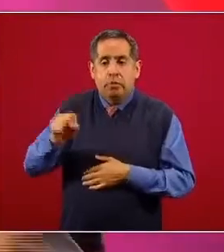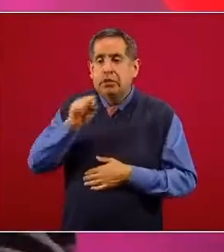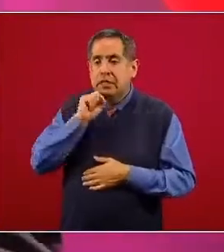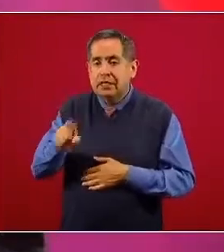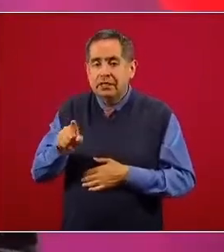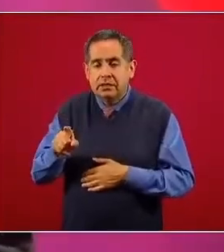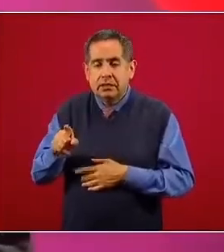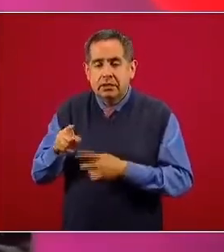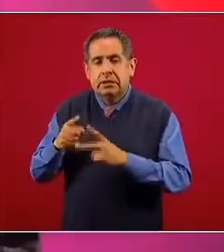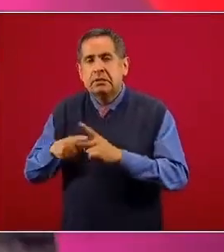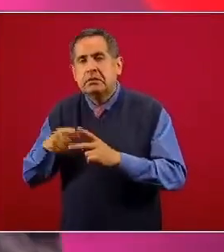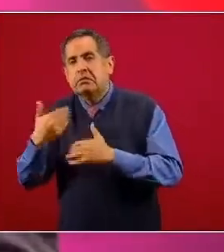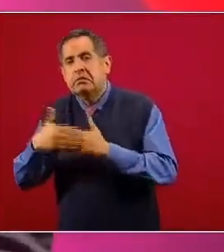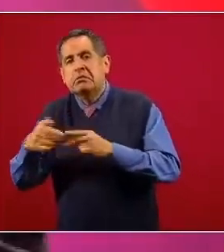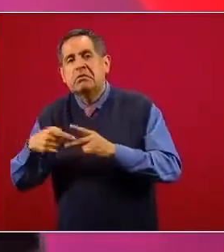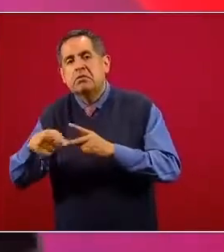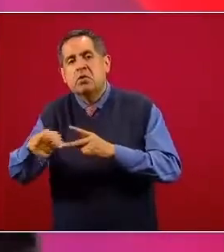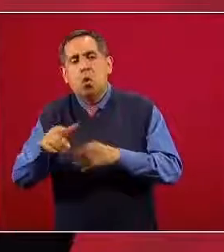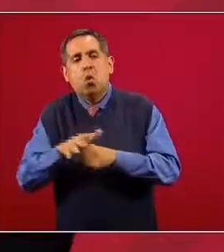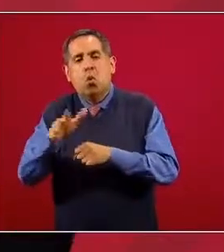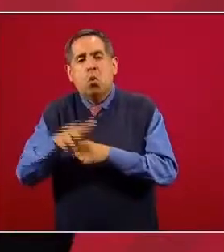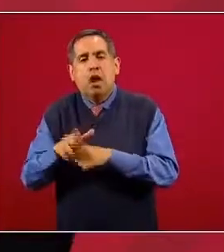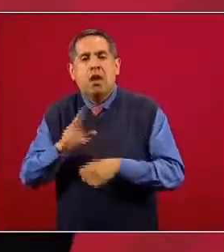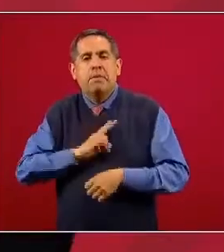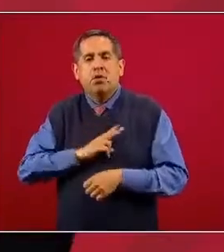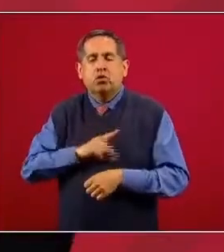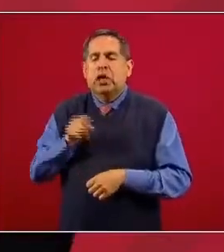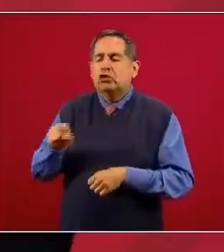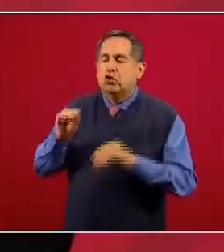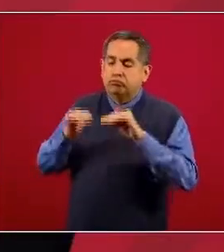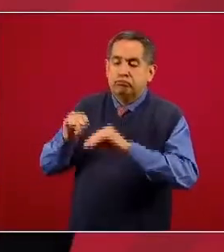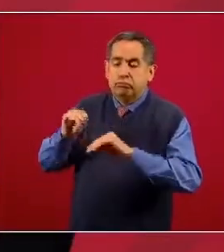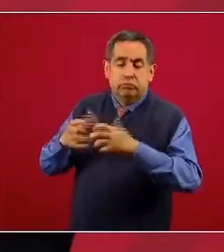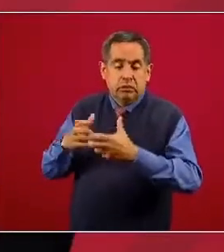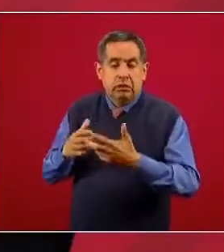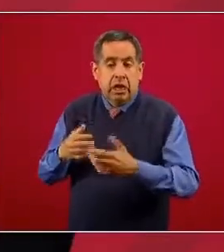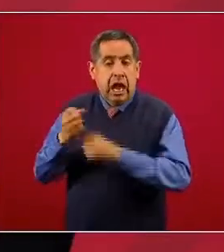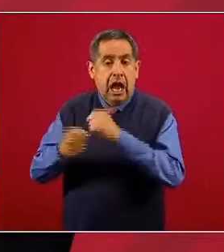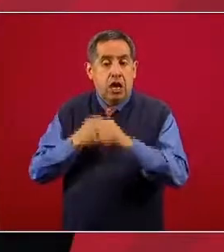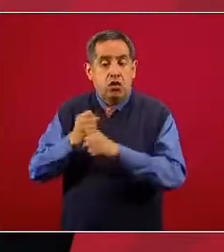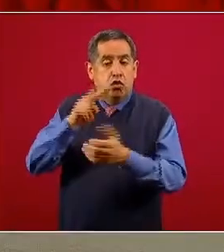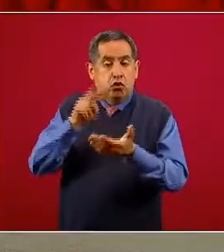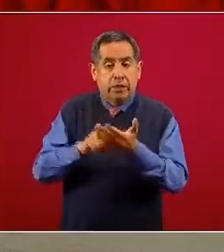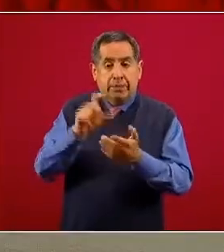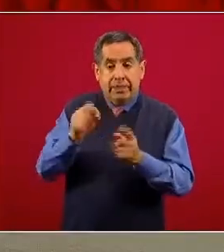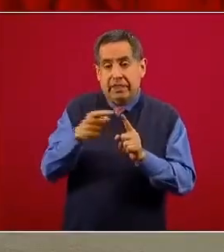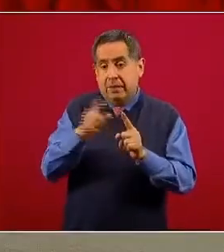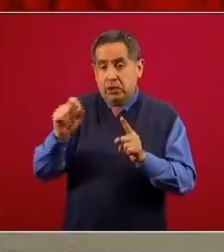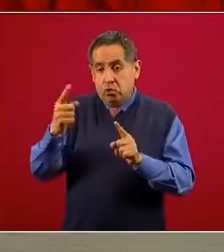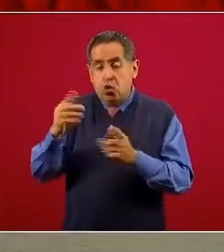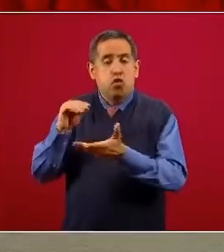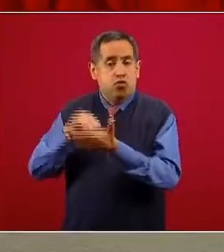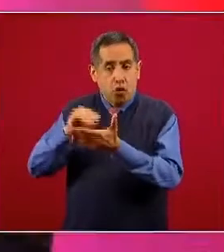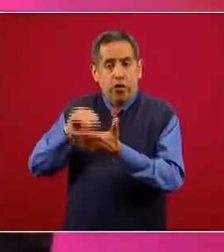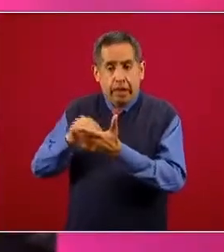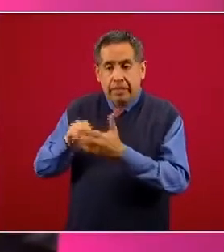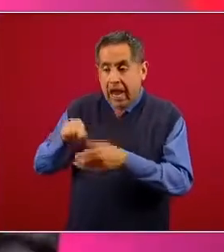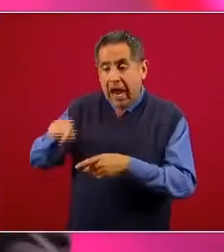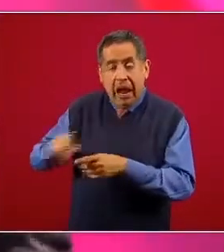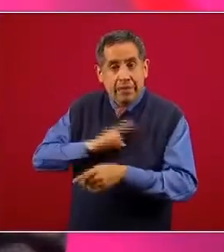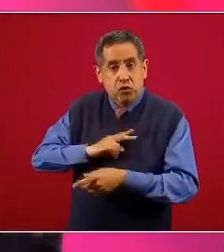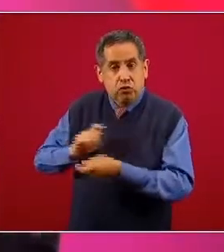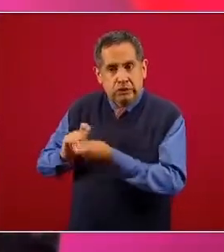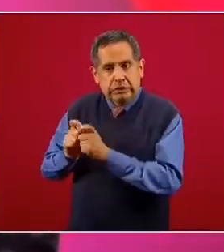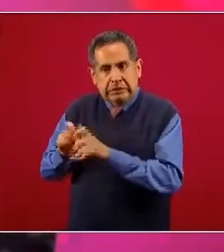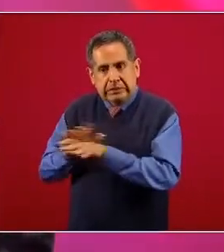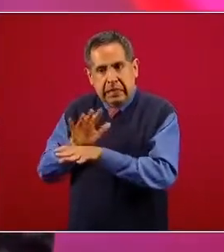es una predicción de cuáles son los virus. A lo largo de 2020-21 se siguen transformando esos virus